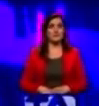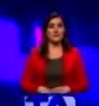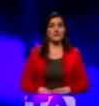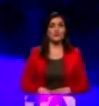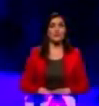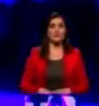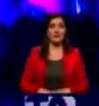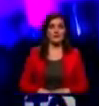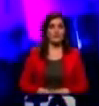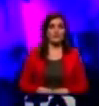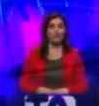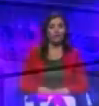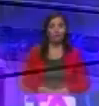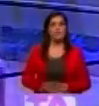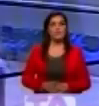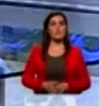En Quito, Nelson Carrera.